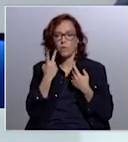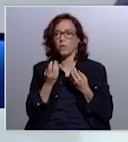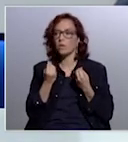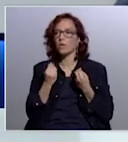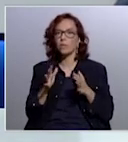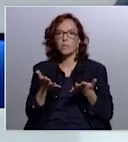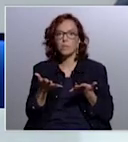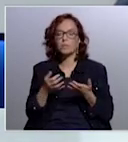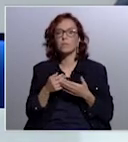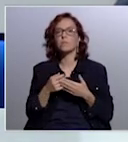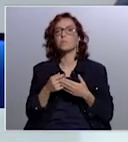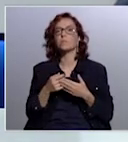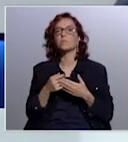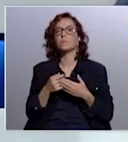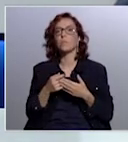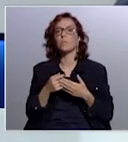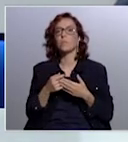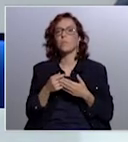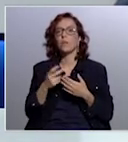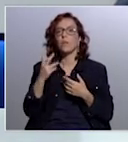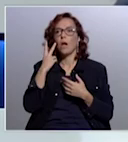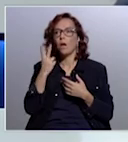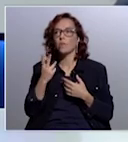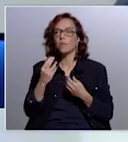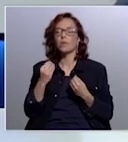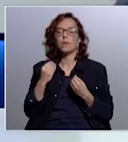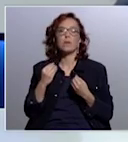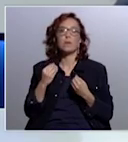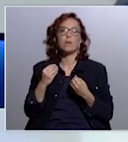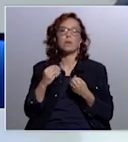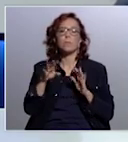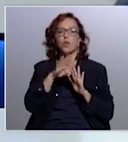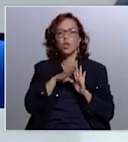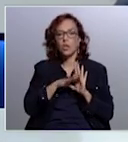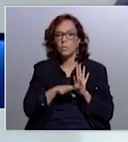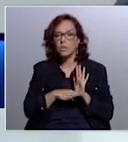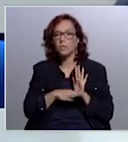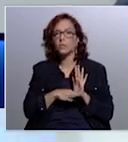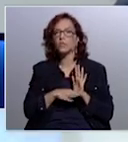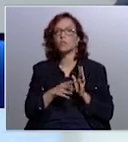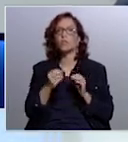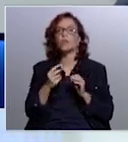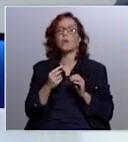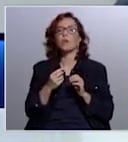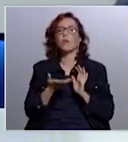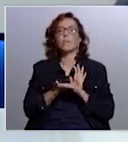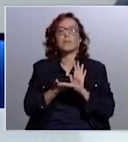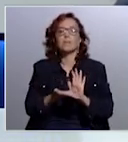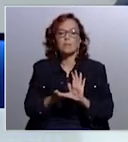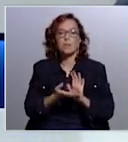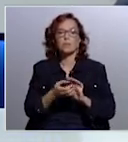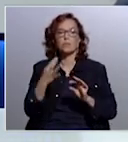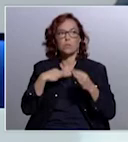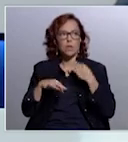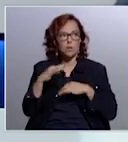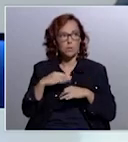pasa de ver también cuál son los temas en escena que tenemos que poner que como responde una programación que la carta de presentación de un teatro entonces trabajamos